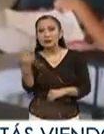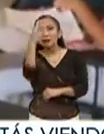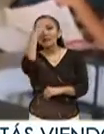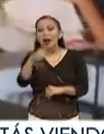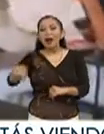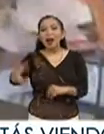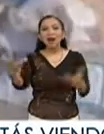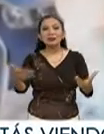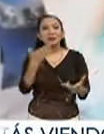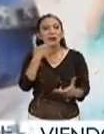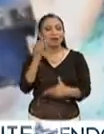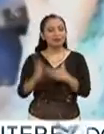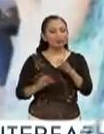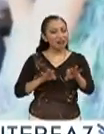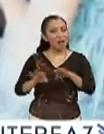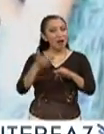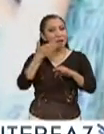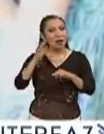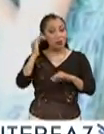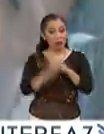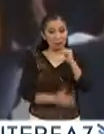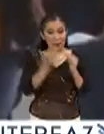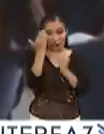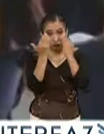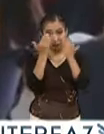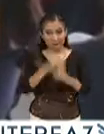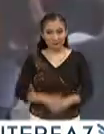para que logren un buen desempeño laboral al egresar.